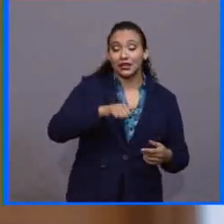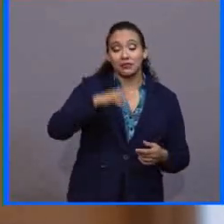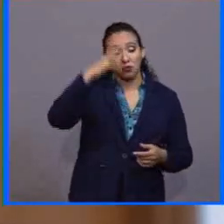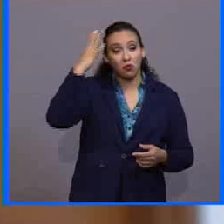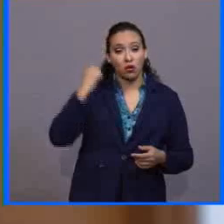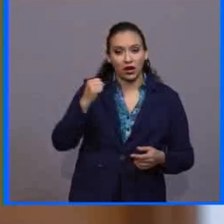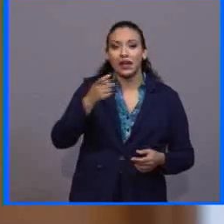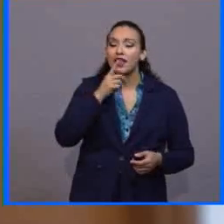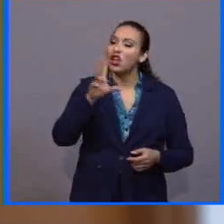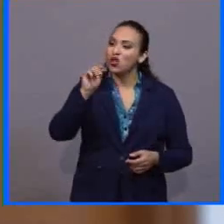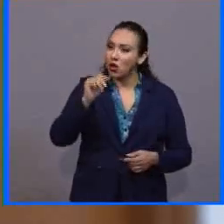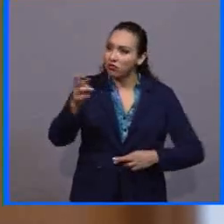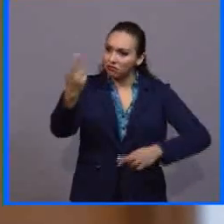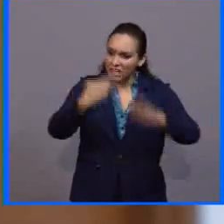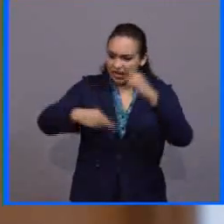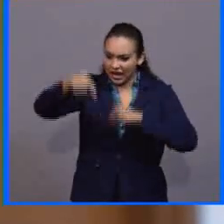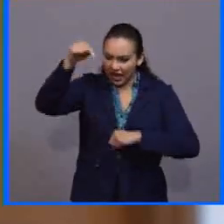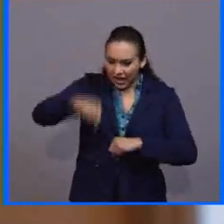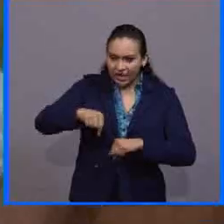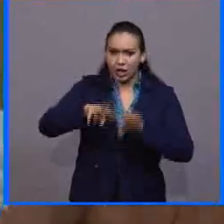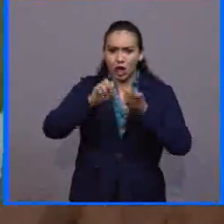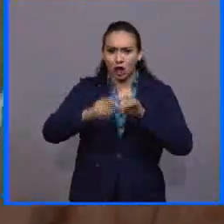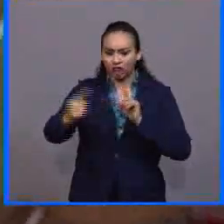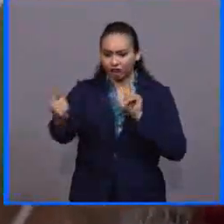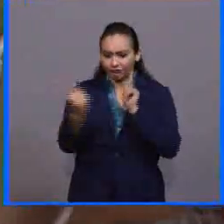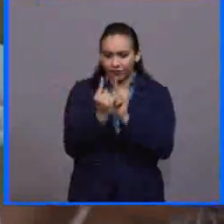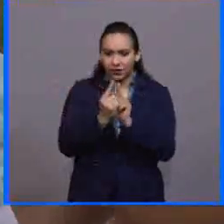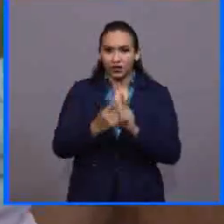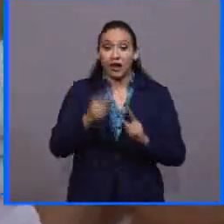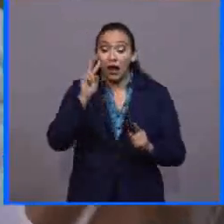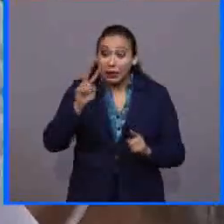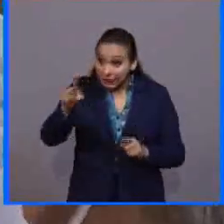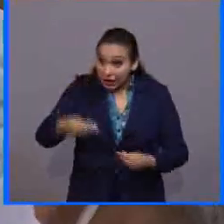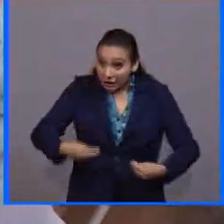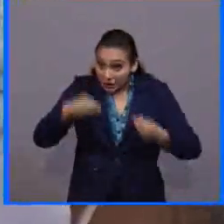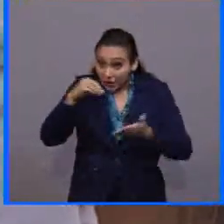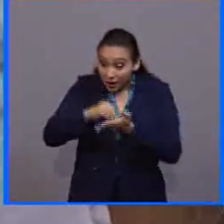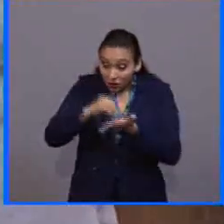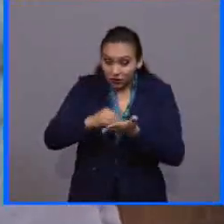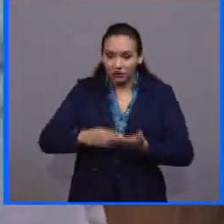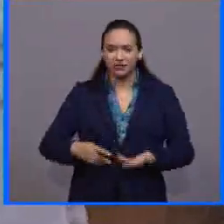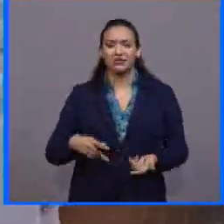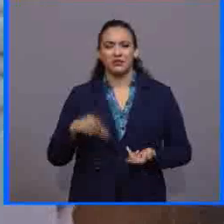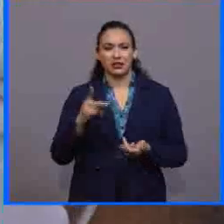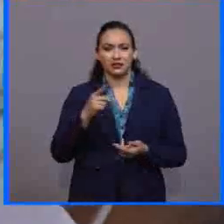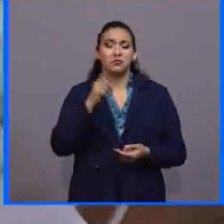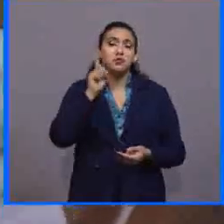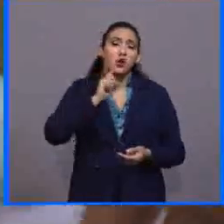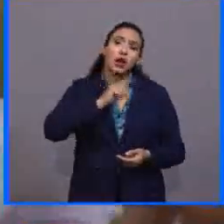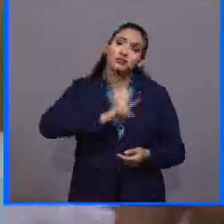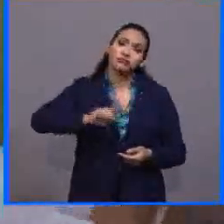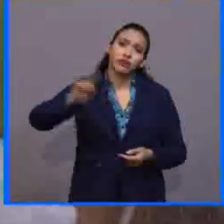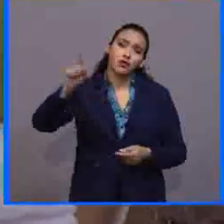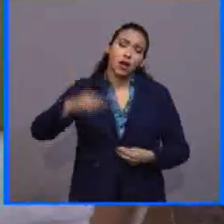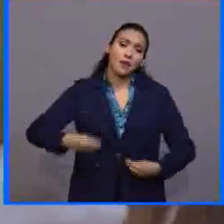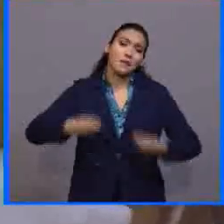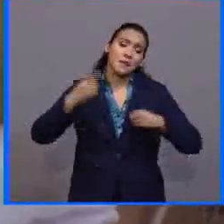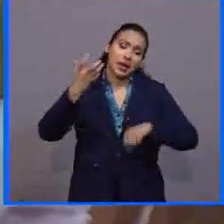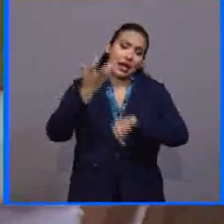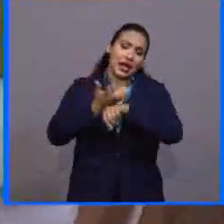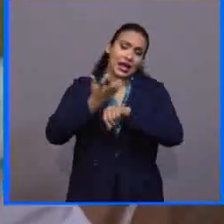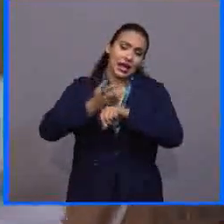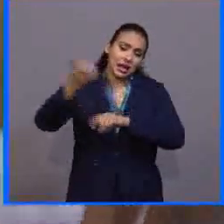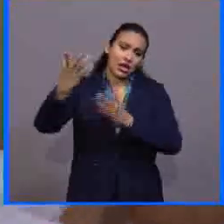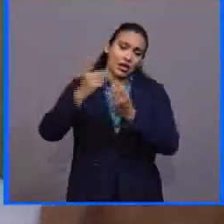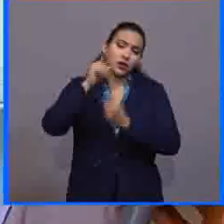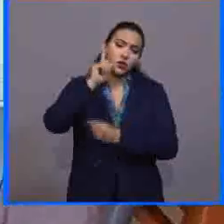físicamente cada mes para firmar su pago y comprobar que estaba viva. Por este motivo se concedió el amparo a la mujer adulta mayor con el fin de que se